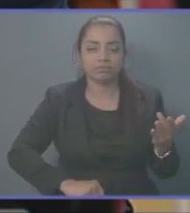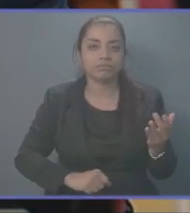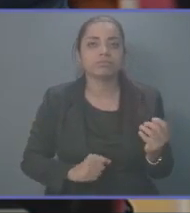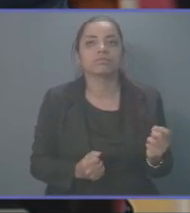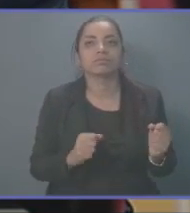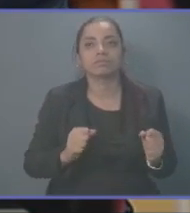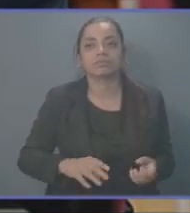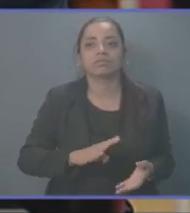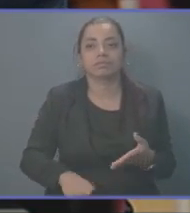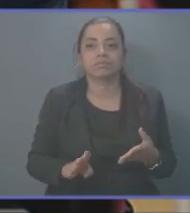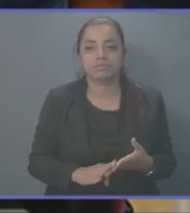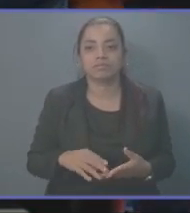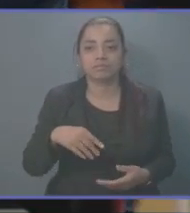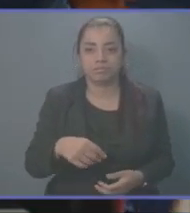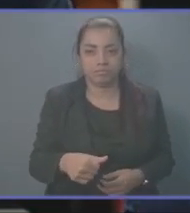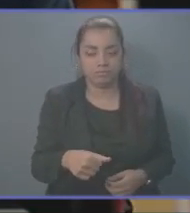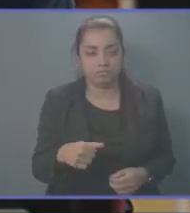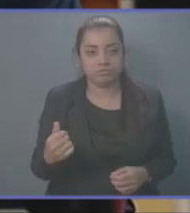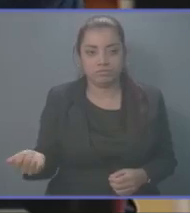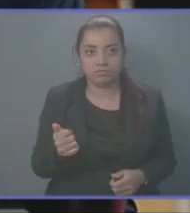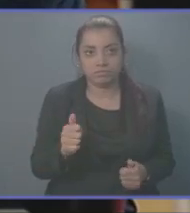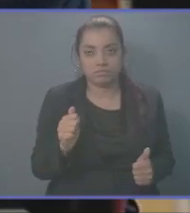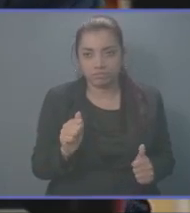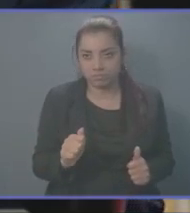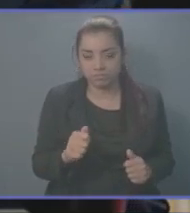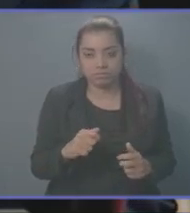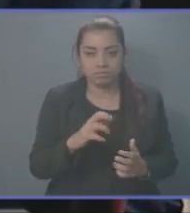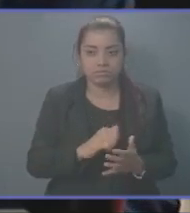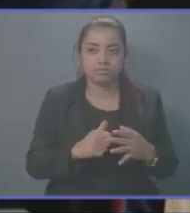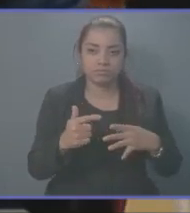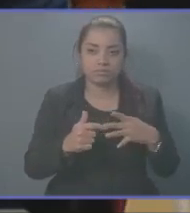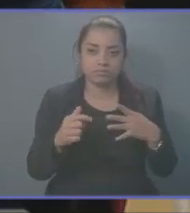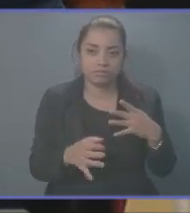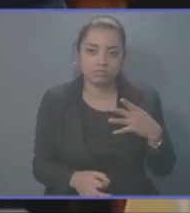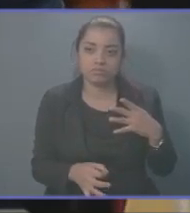pagado o liquidado una suma inferior a la que correspondía legalmente.